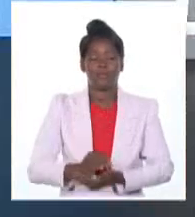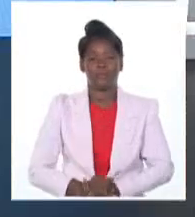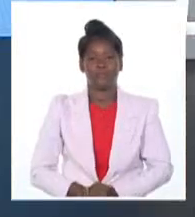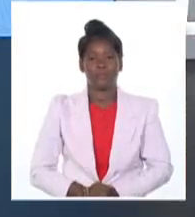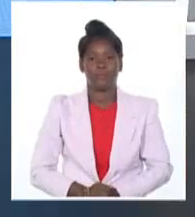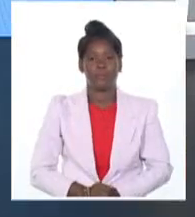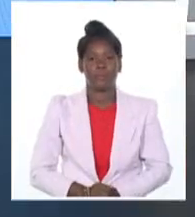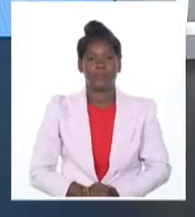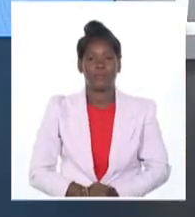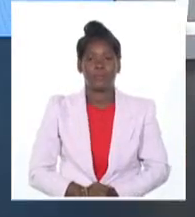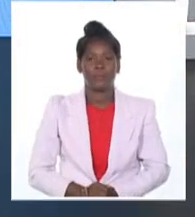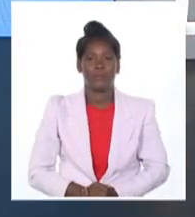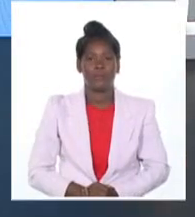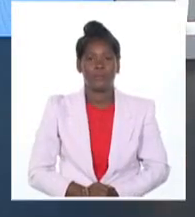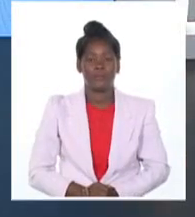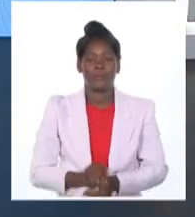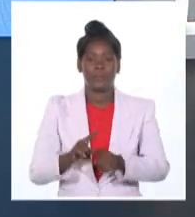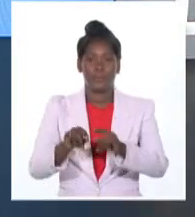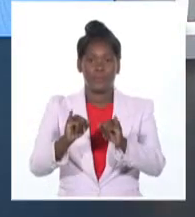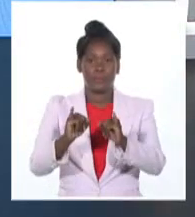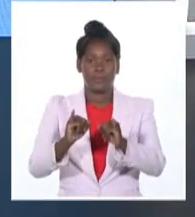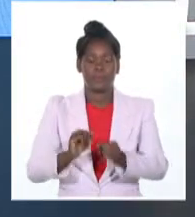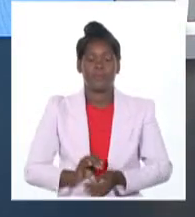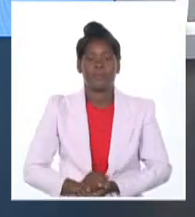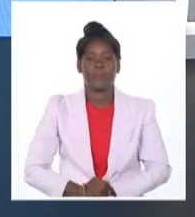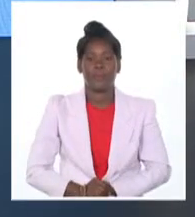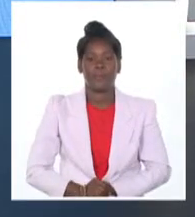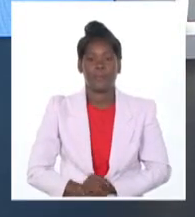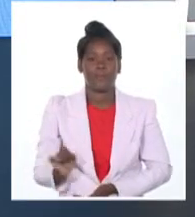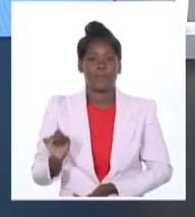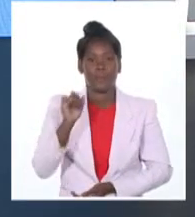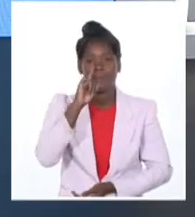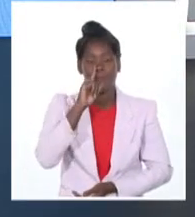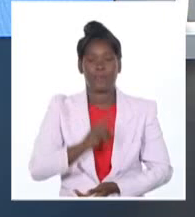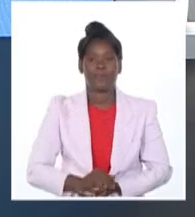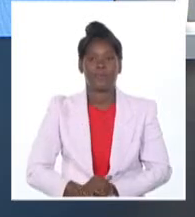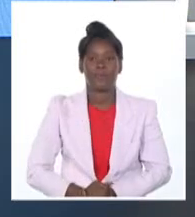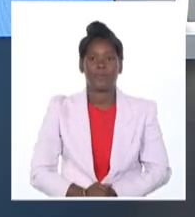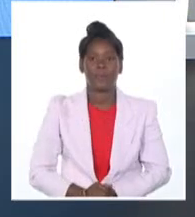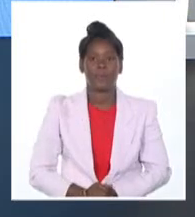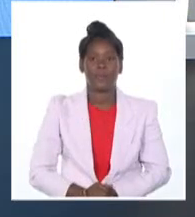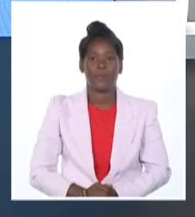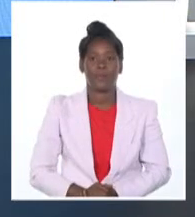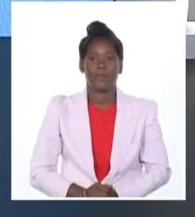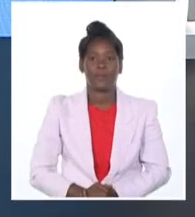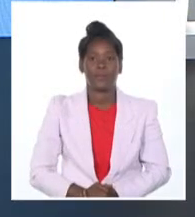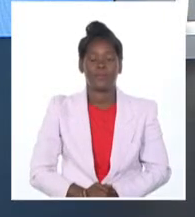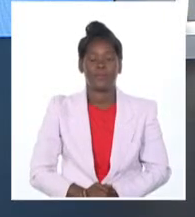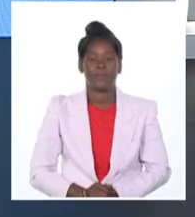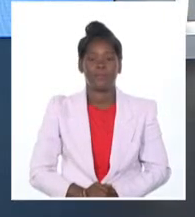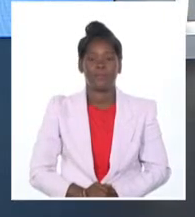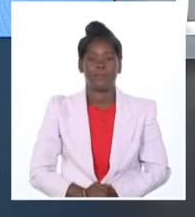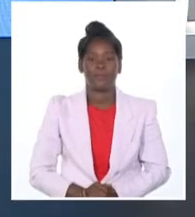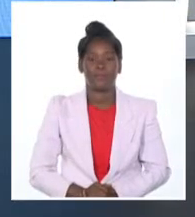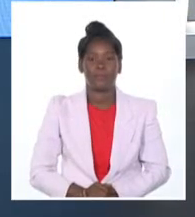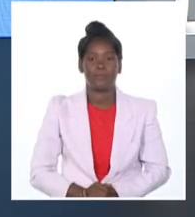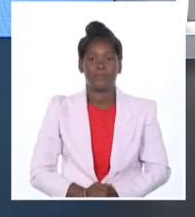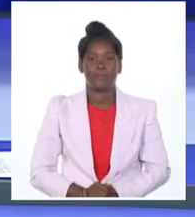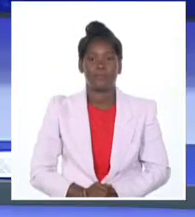Antillas. Así, Rey, estamos poniendo punto final al recorrido que hacemos por Breves Nacionales. Volvemos contigo.